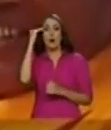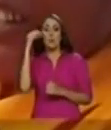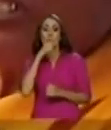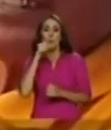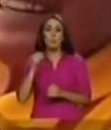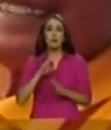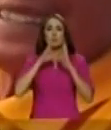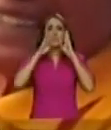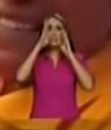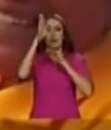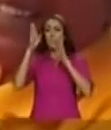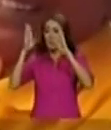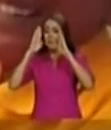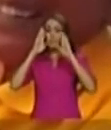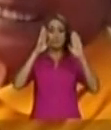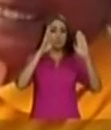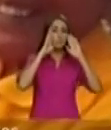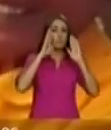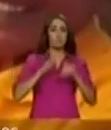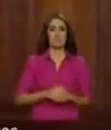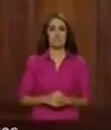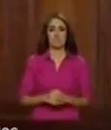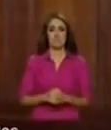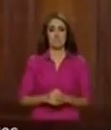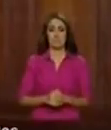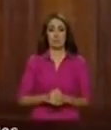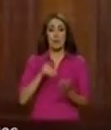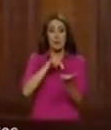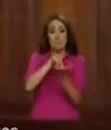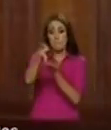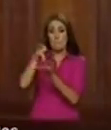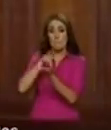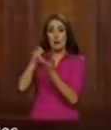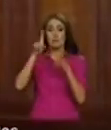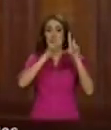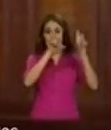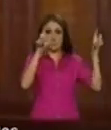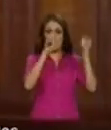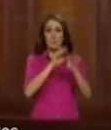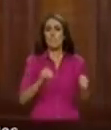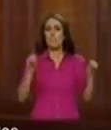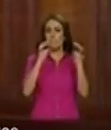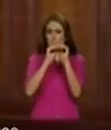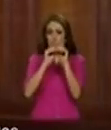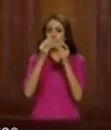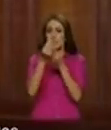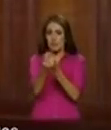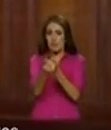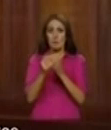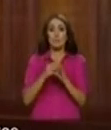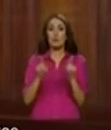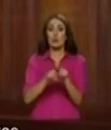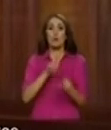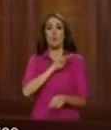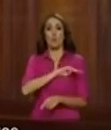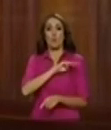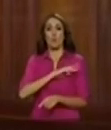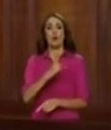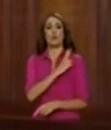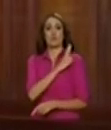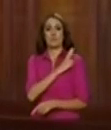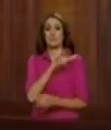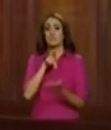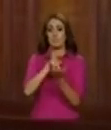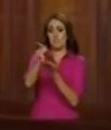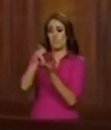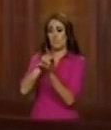quedará sin su bono de mis mejores años. Los pagos a los proveedores serán más expeditos, lo mismo a los municipios y universidades o